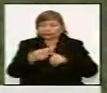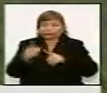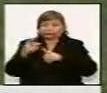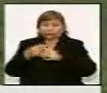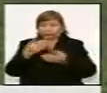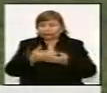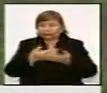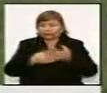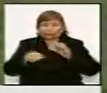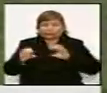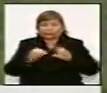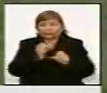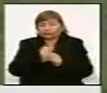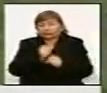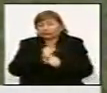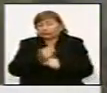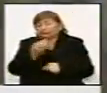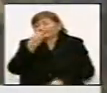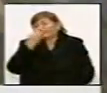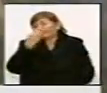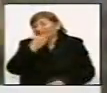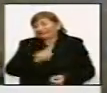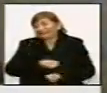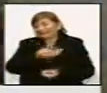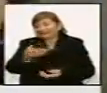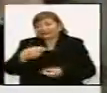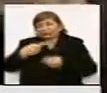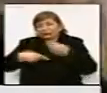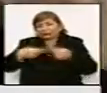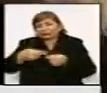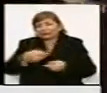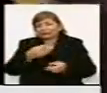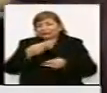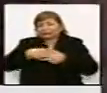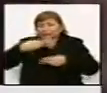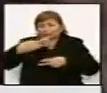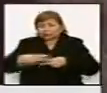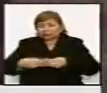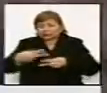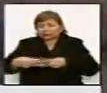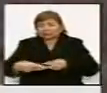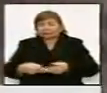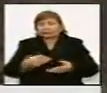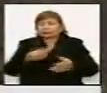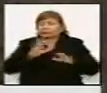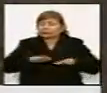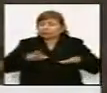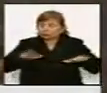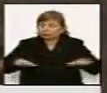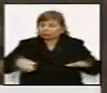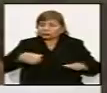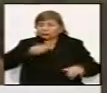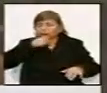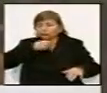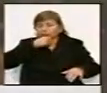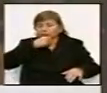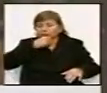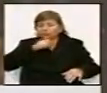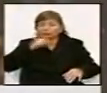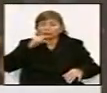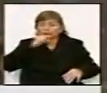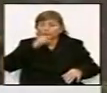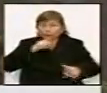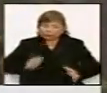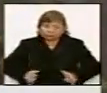servirán para la elaboración de alimentos que ofrecen a diario a los vecinos que en su mayoría son niños, adultos mayores y